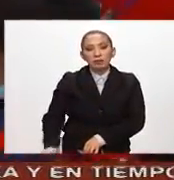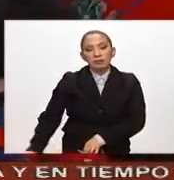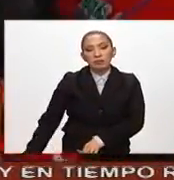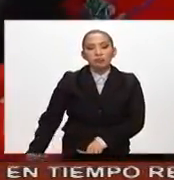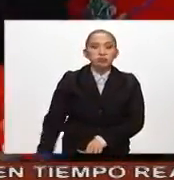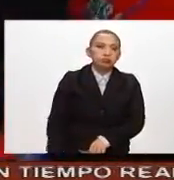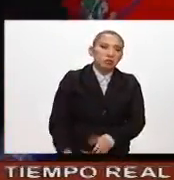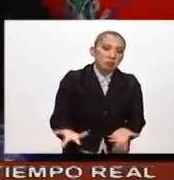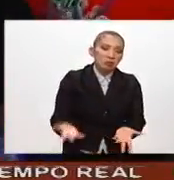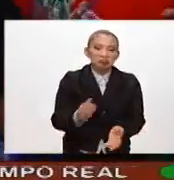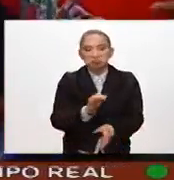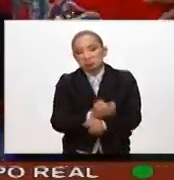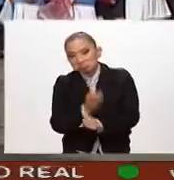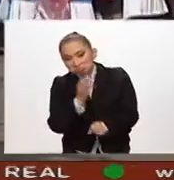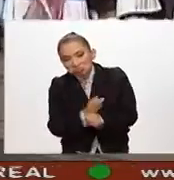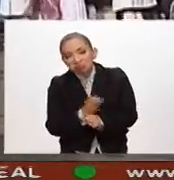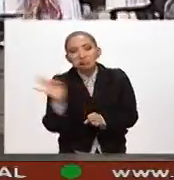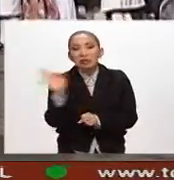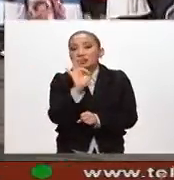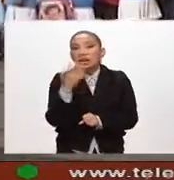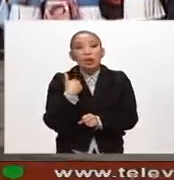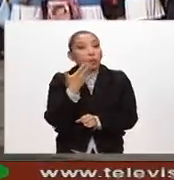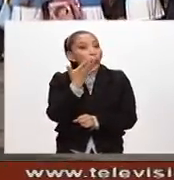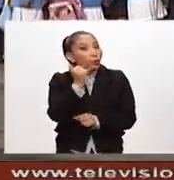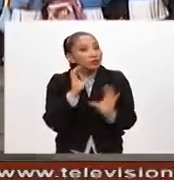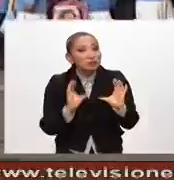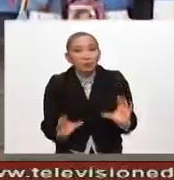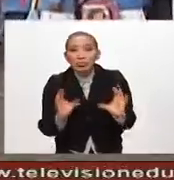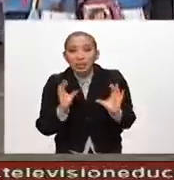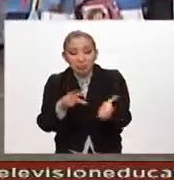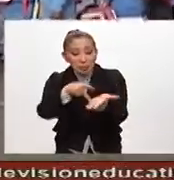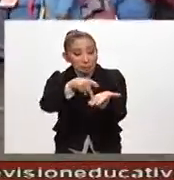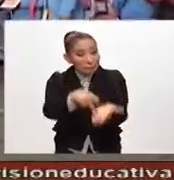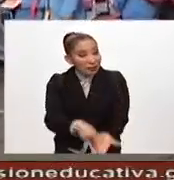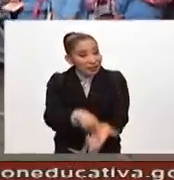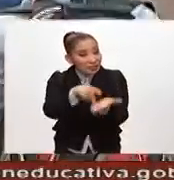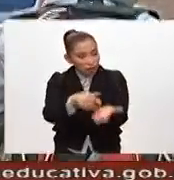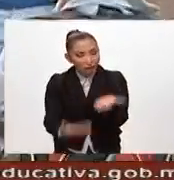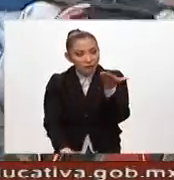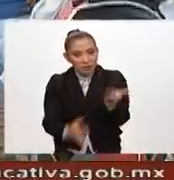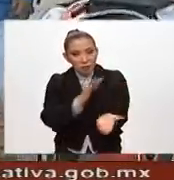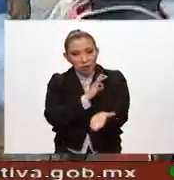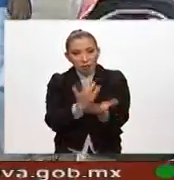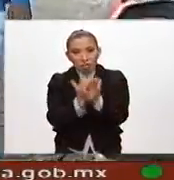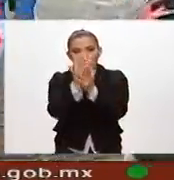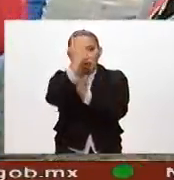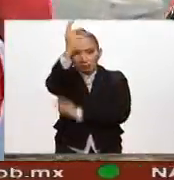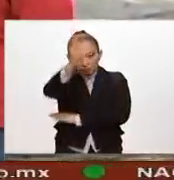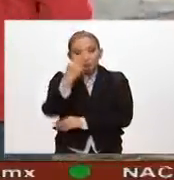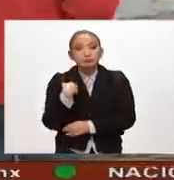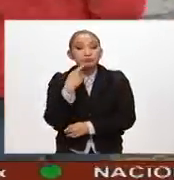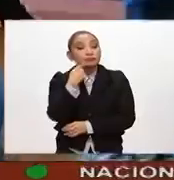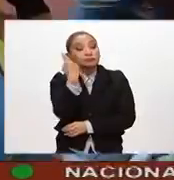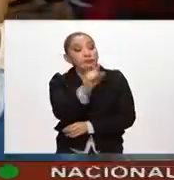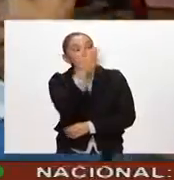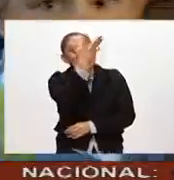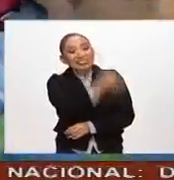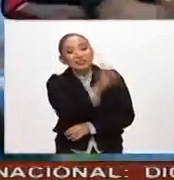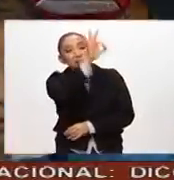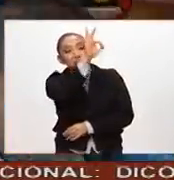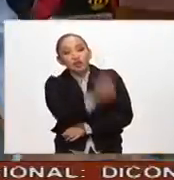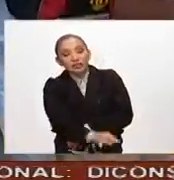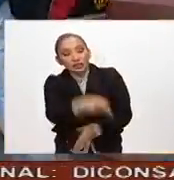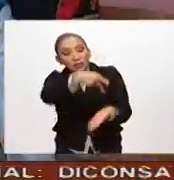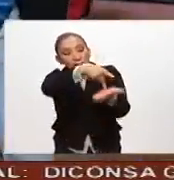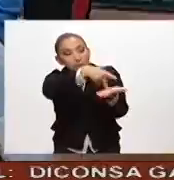mochila sin tanta alteración. Si nosotros no cuidamos el peso, a veces lo podemos exceder. Se les indica el 10%